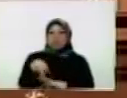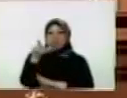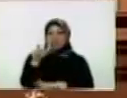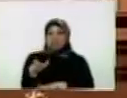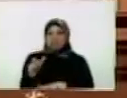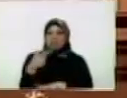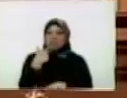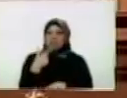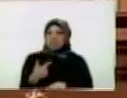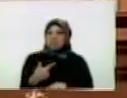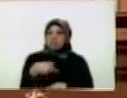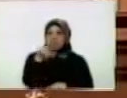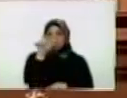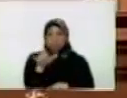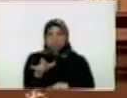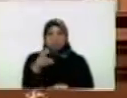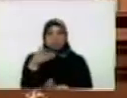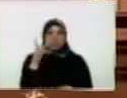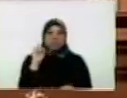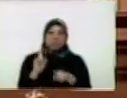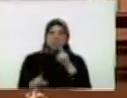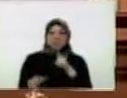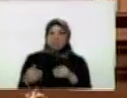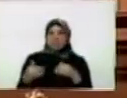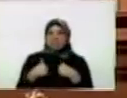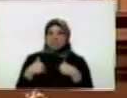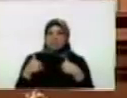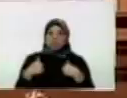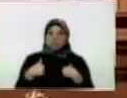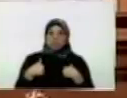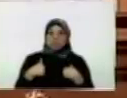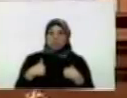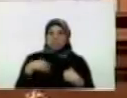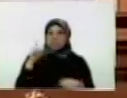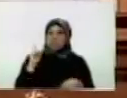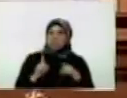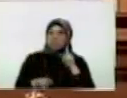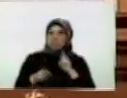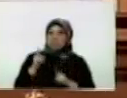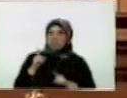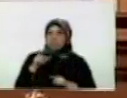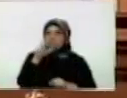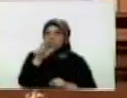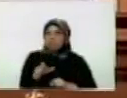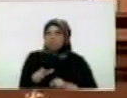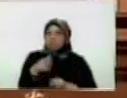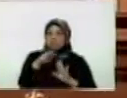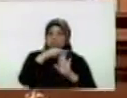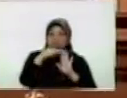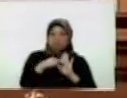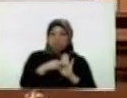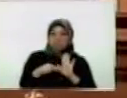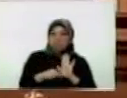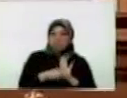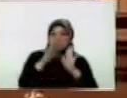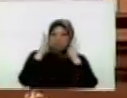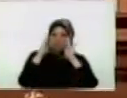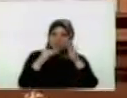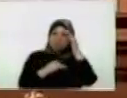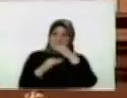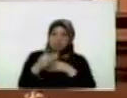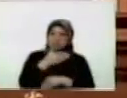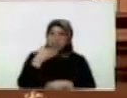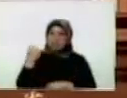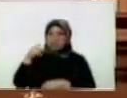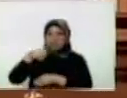podemos decir que les atendimos sus peticiones y convocamos a elecciones el año pasado, y llamamos a elecciones